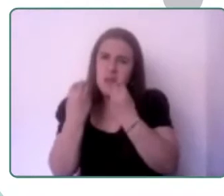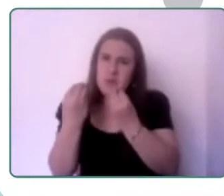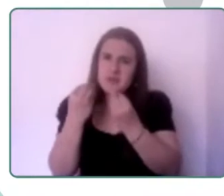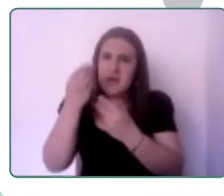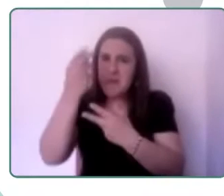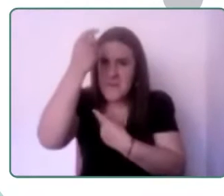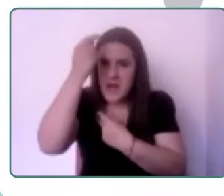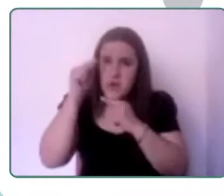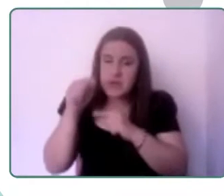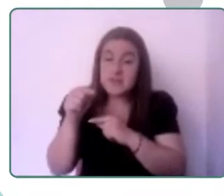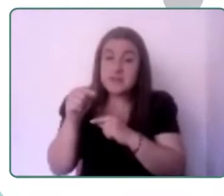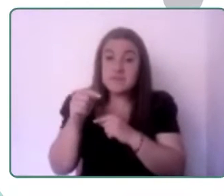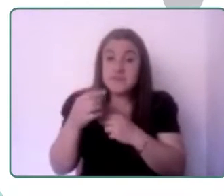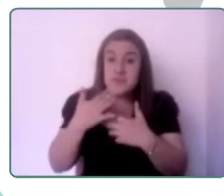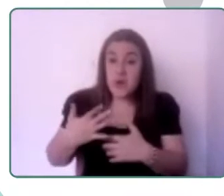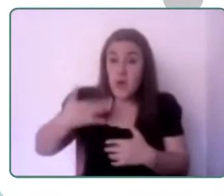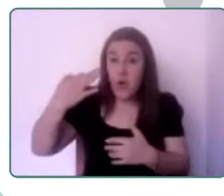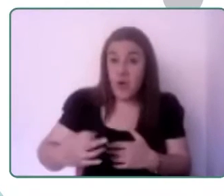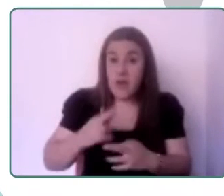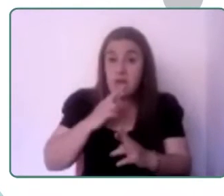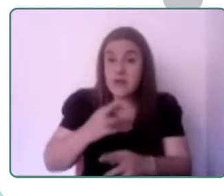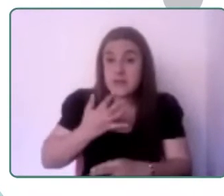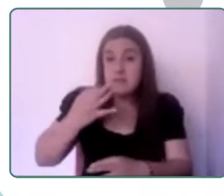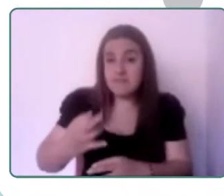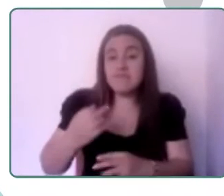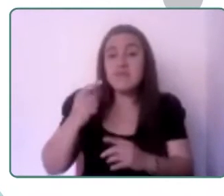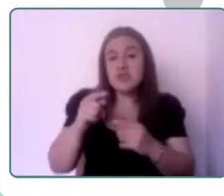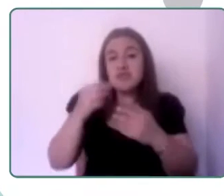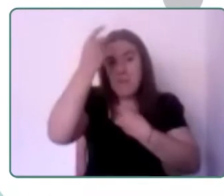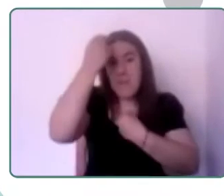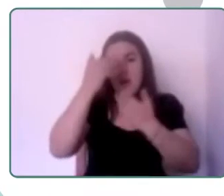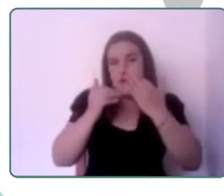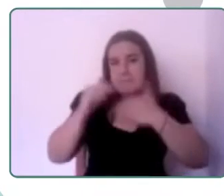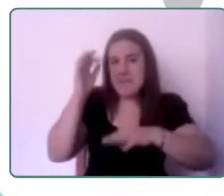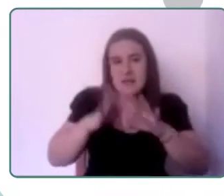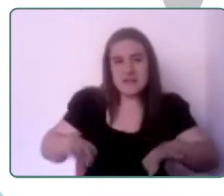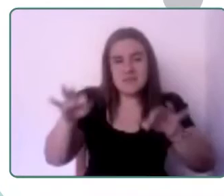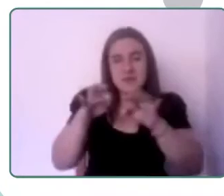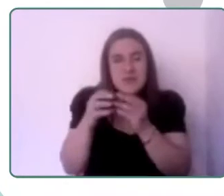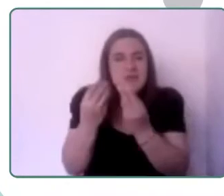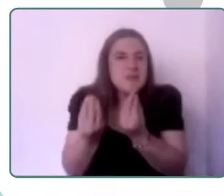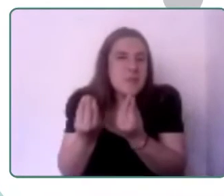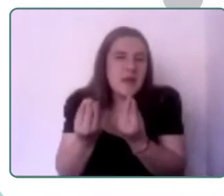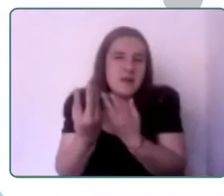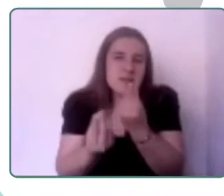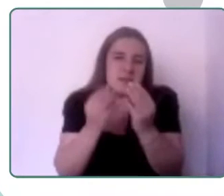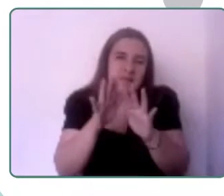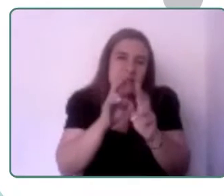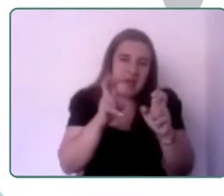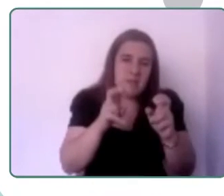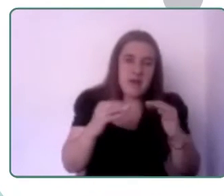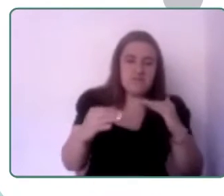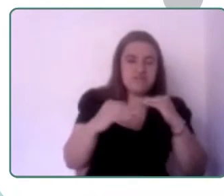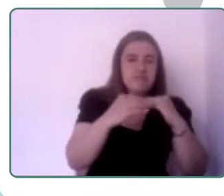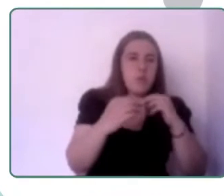honestidad características esenciales para actuaciones transparentes en cuanto al tema de la corrupción. También ven como